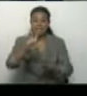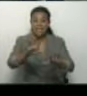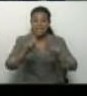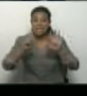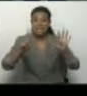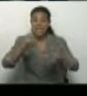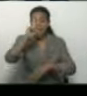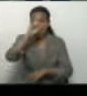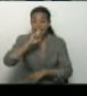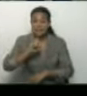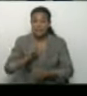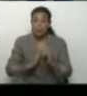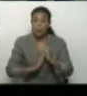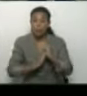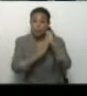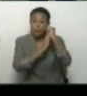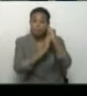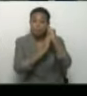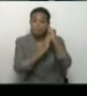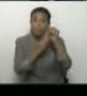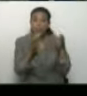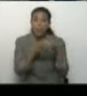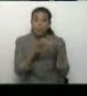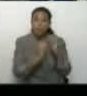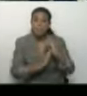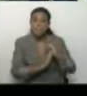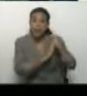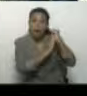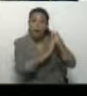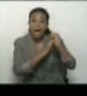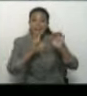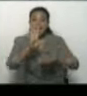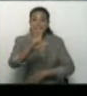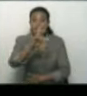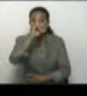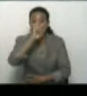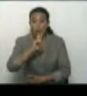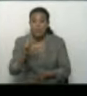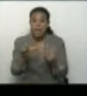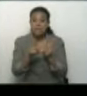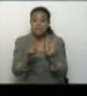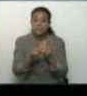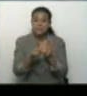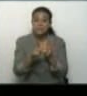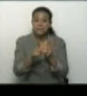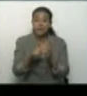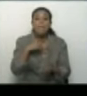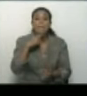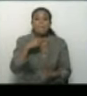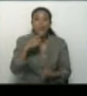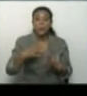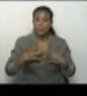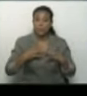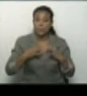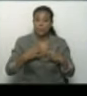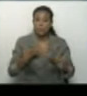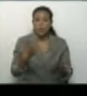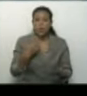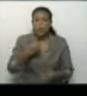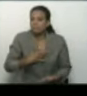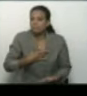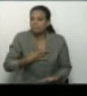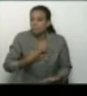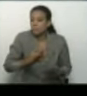y es la piloto del equipo y es de quinto año. Marcela, ¿ah? ¿Qué me cuentas? ¿Cómo te nació todo